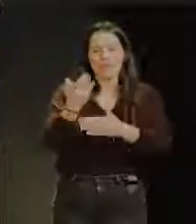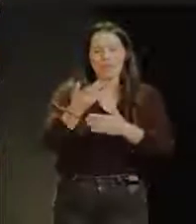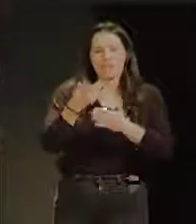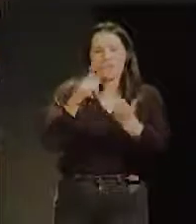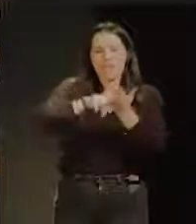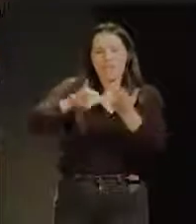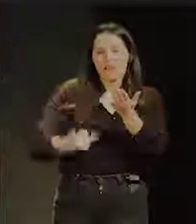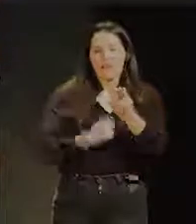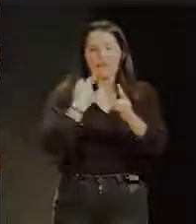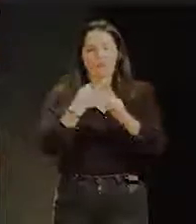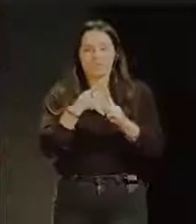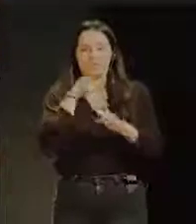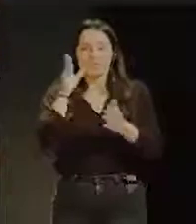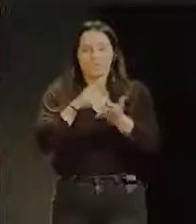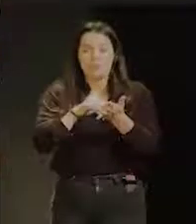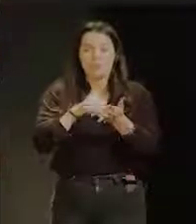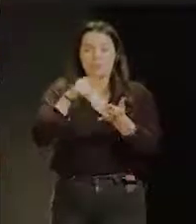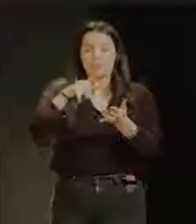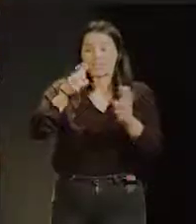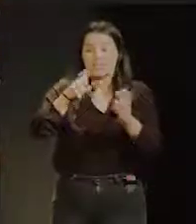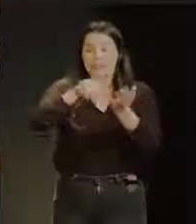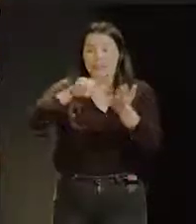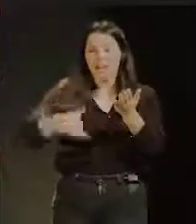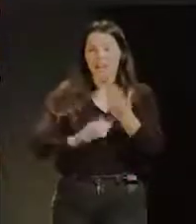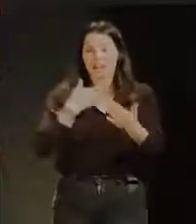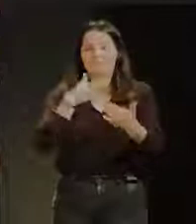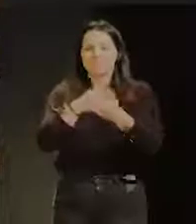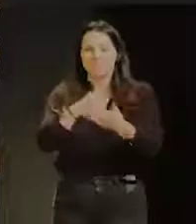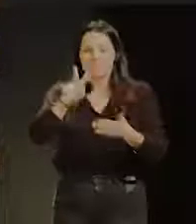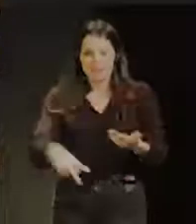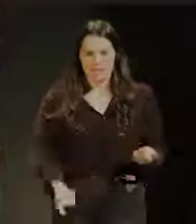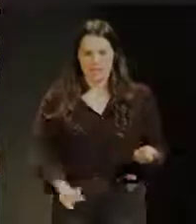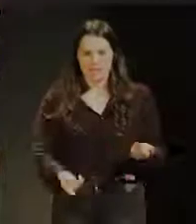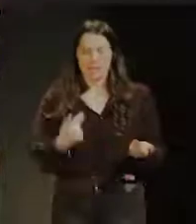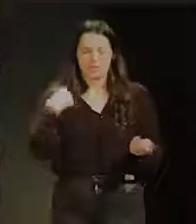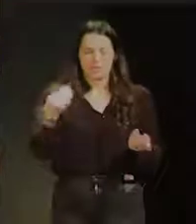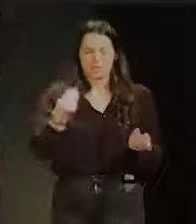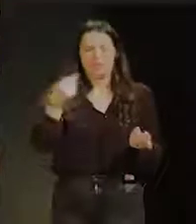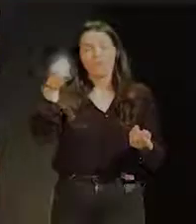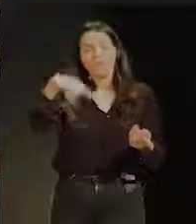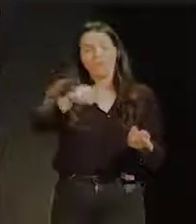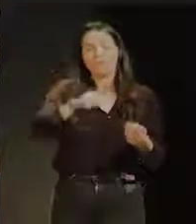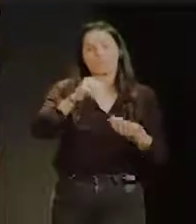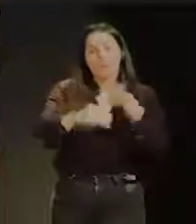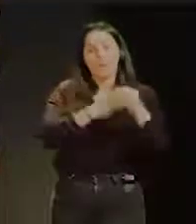muchas veces eso también es una barrera, ¿no? Y creo que vosotros ahí hacéis algún programa,